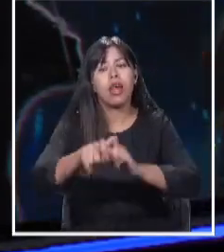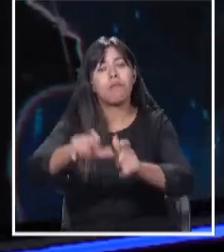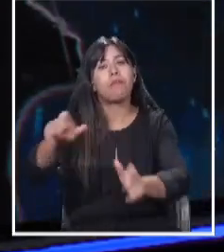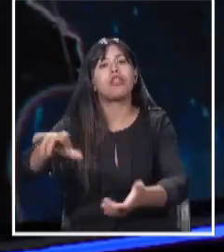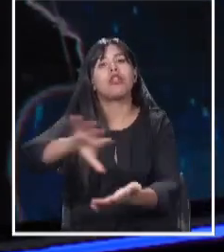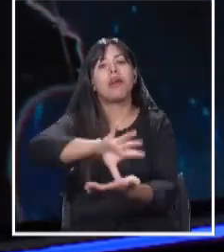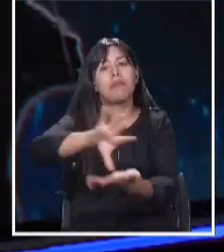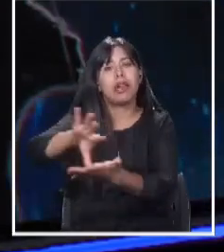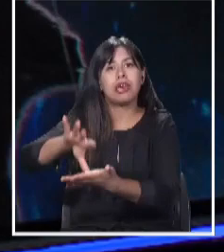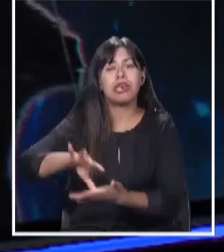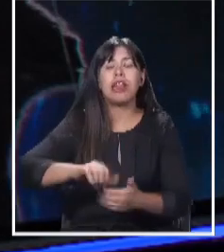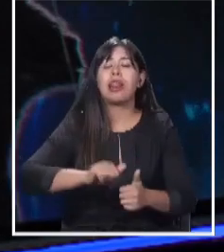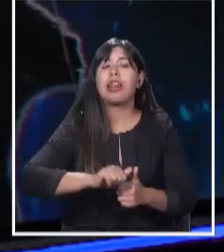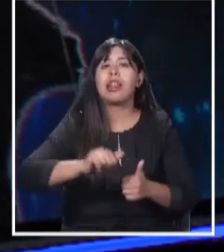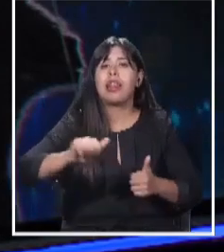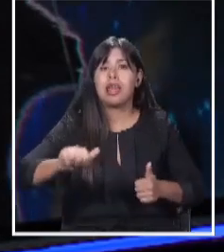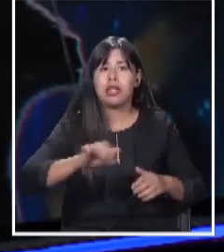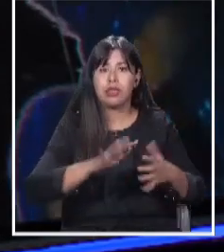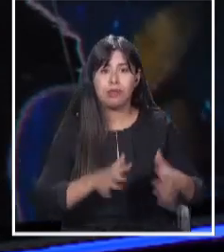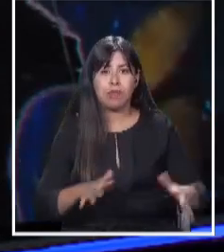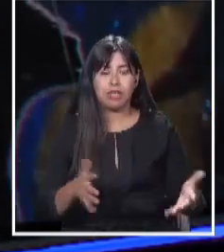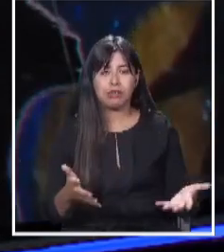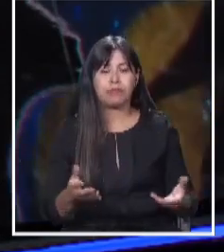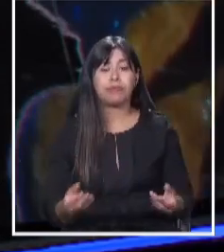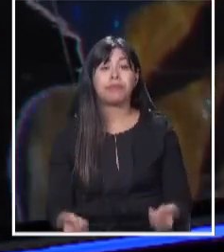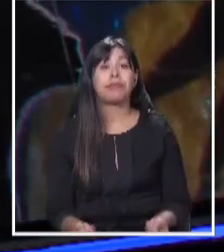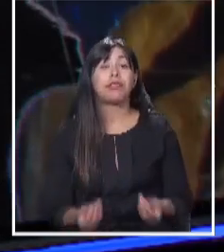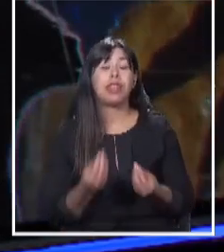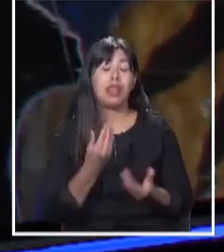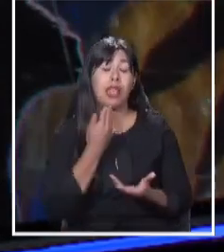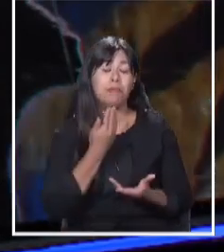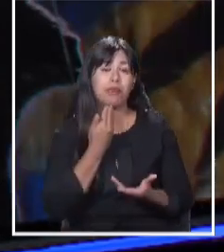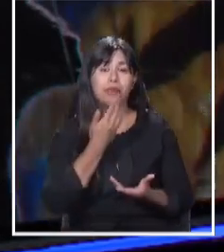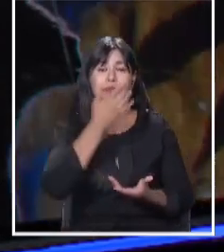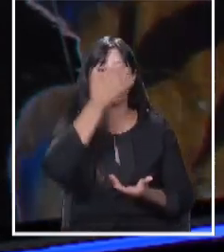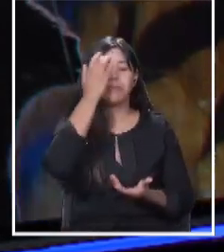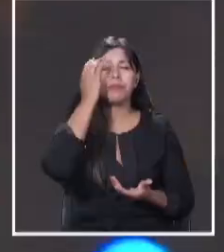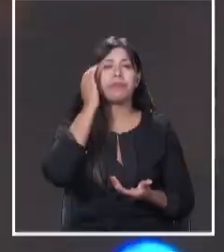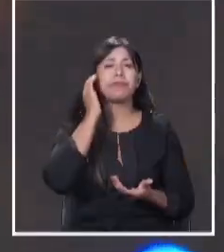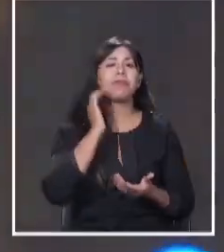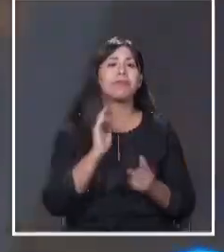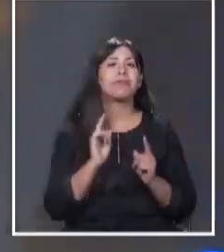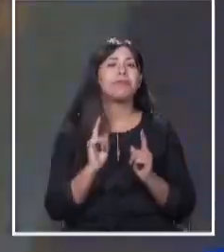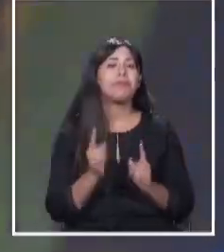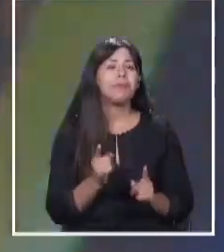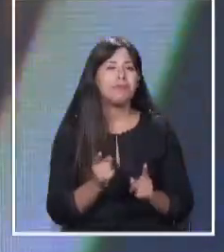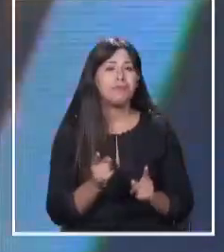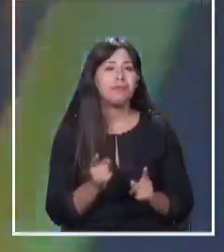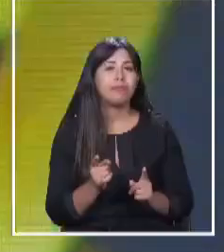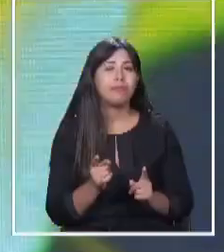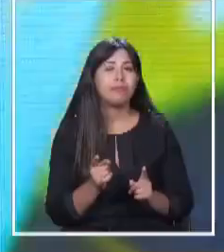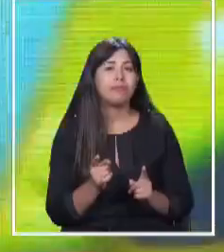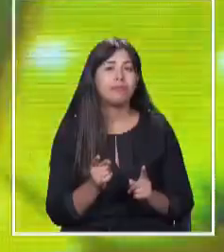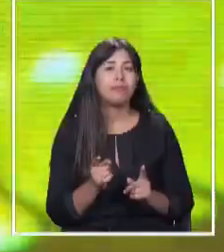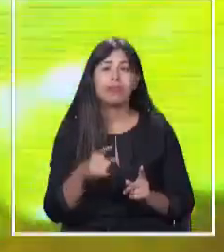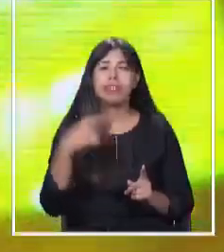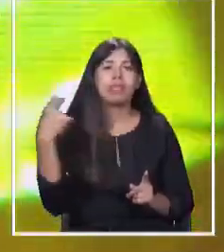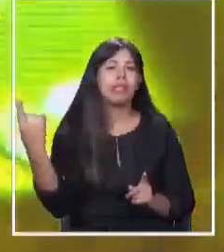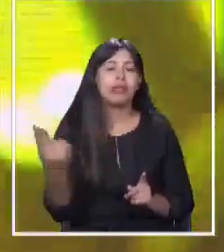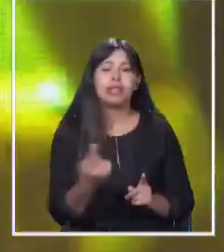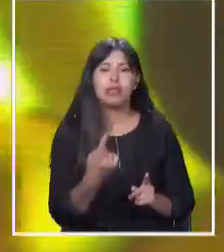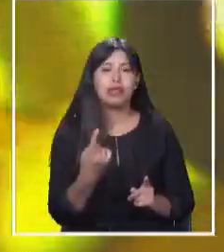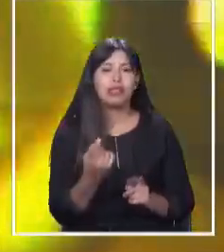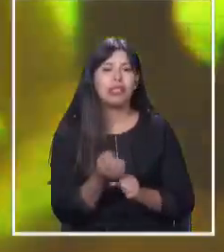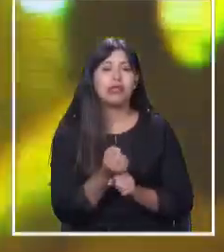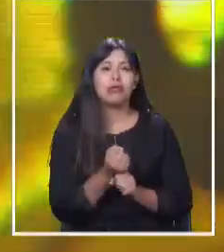mar. Entonces, y obviamente que tiene que ser multidimensional, o sea, no podemos